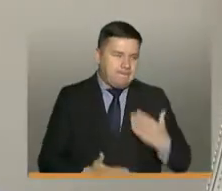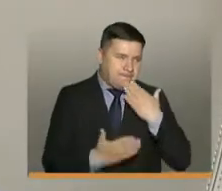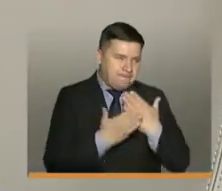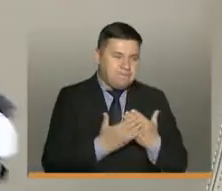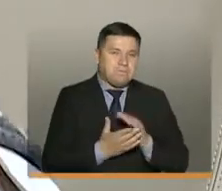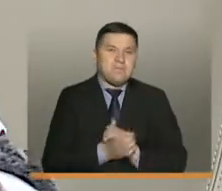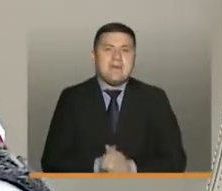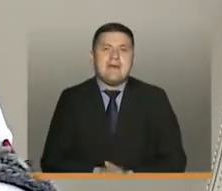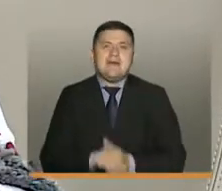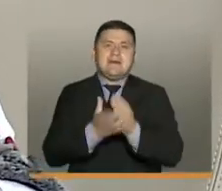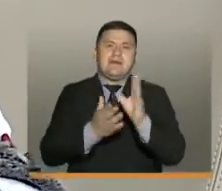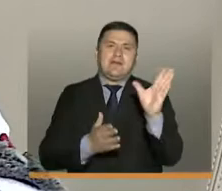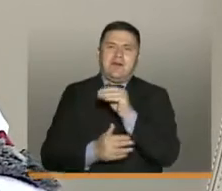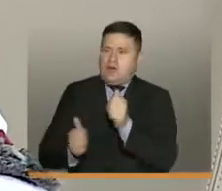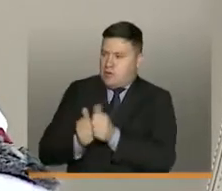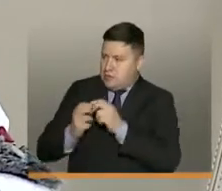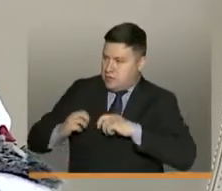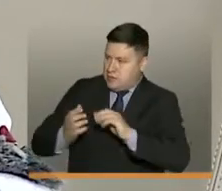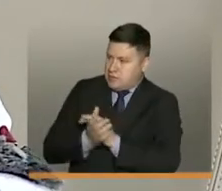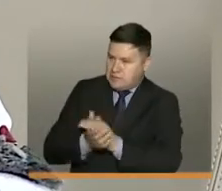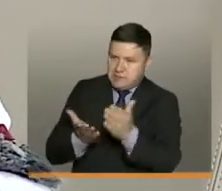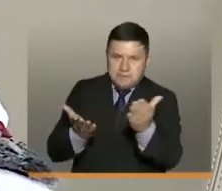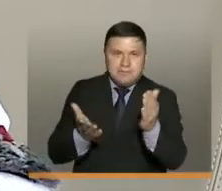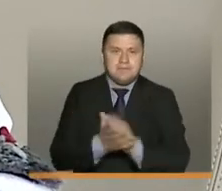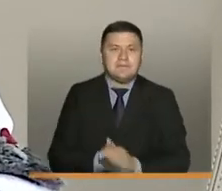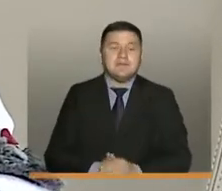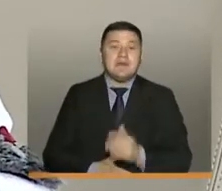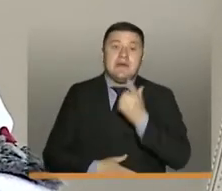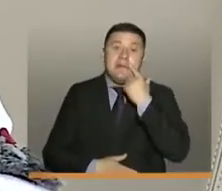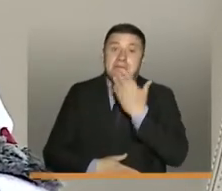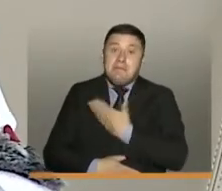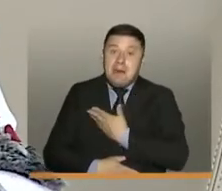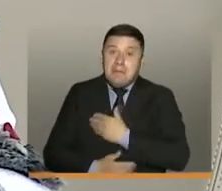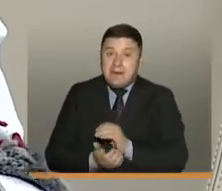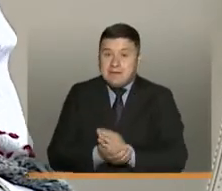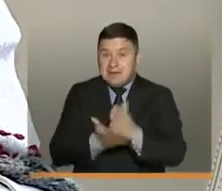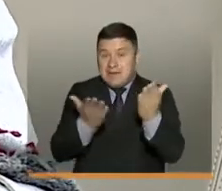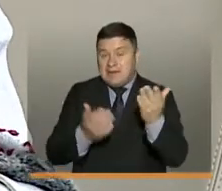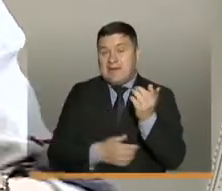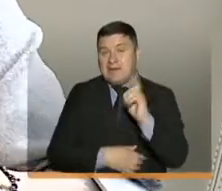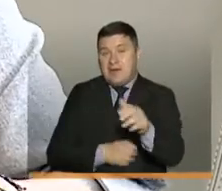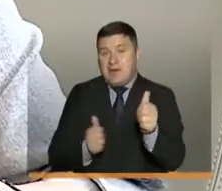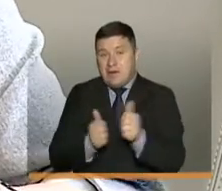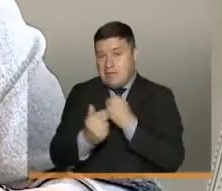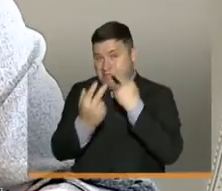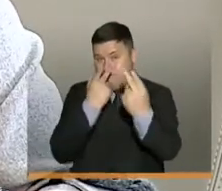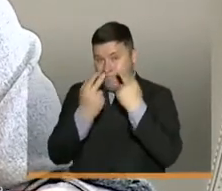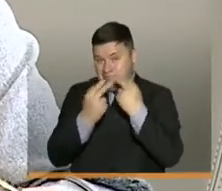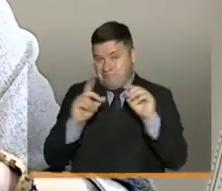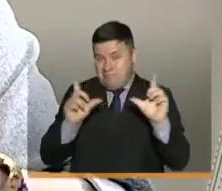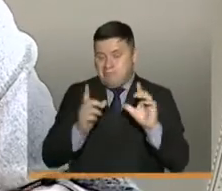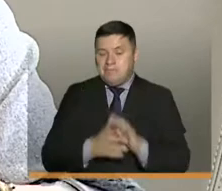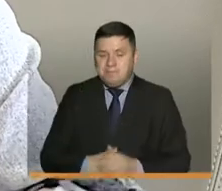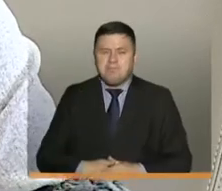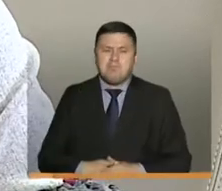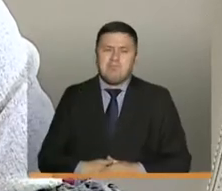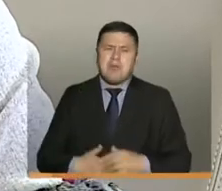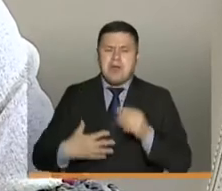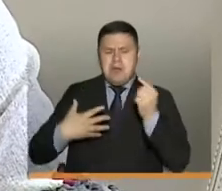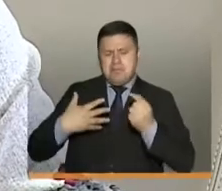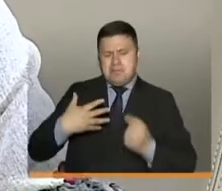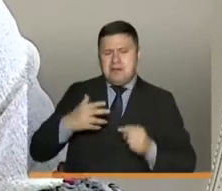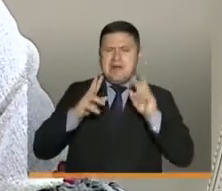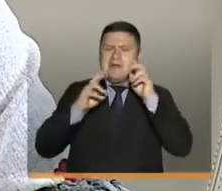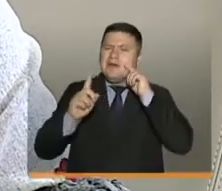saludo aquí a todos los compañeros, ministro, y a los padres de familia y a quienes nos están acompañando en este momento en el programa. Hoy serán varios temas